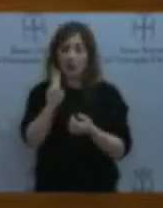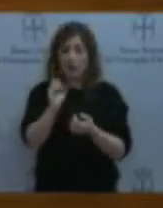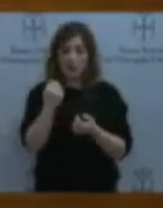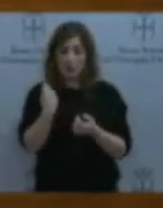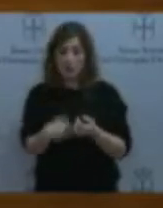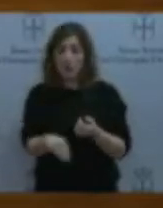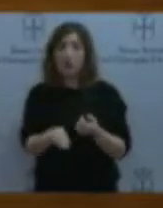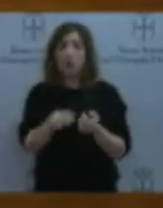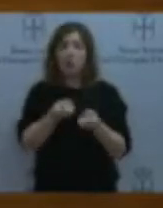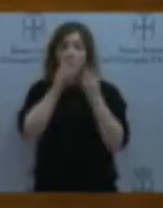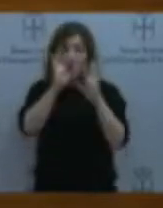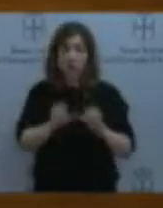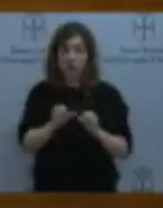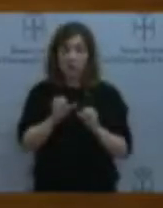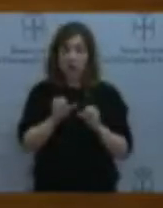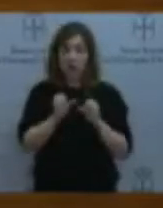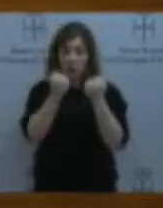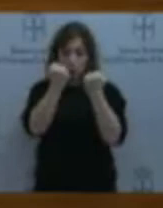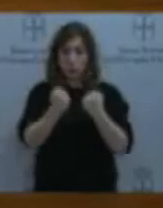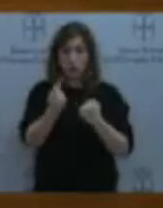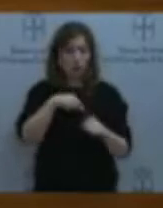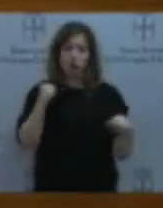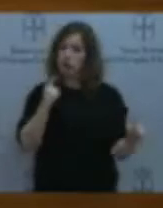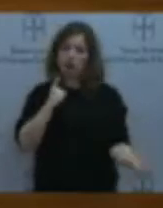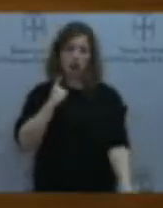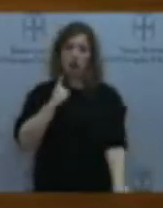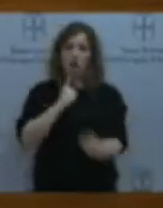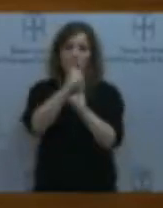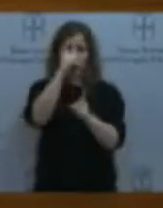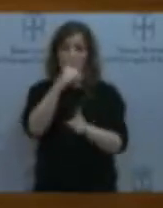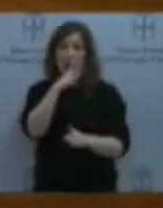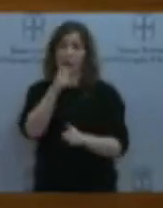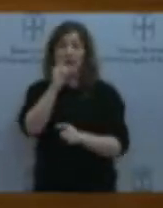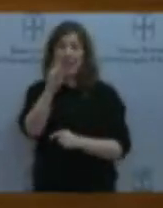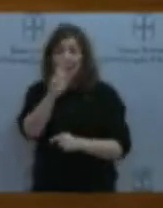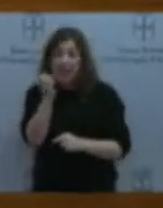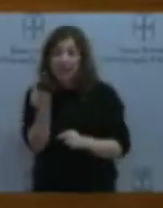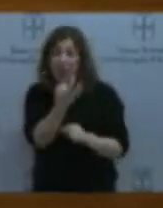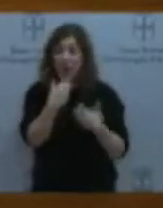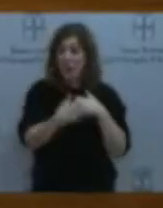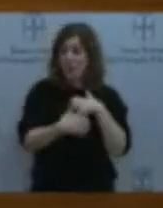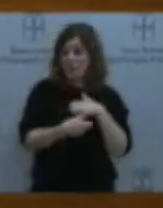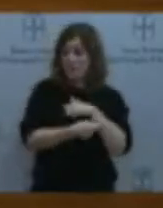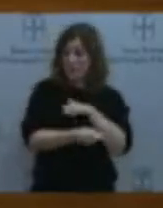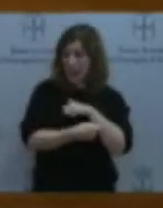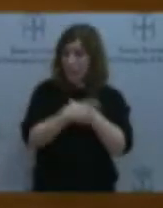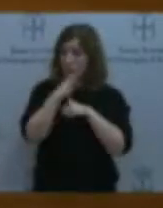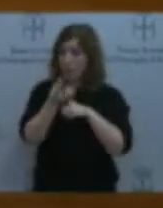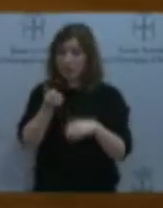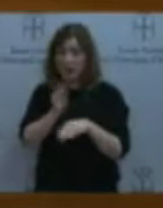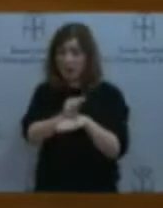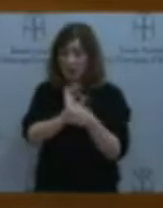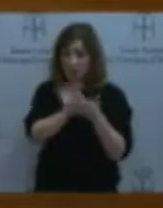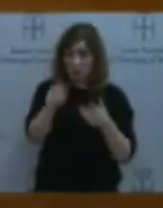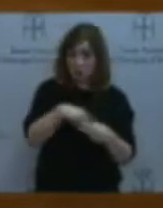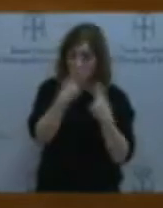en el informe de los expertos. Nosotros estamos completamente en contra de que el IVA sea el mecanismo con el cual se financien los servicios públicos. ¿Ve cómo